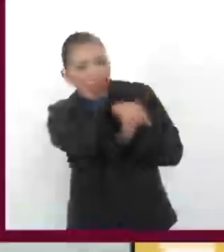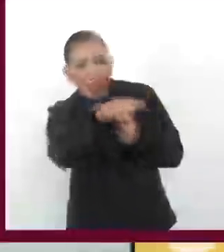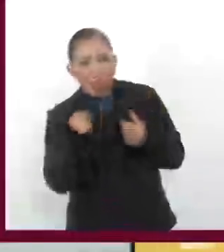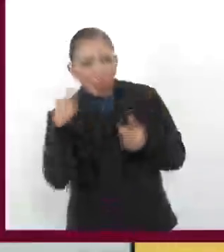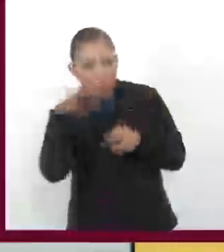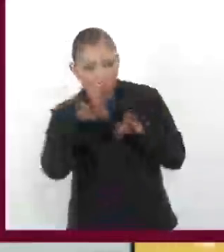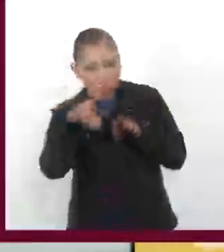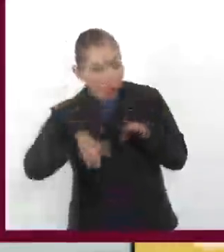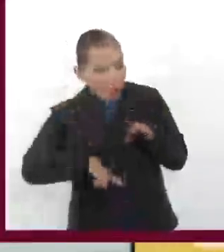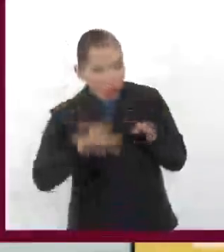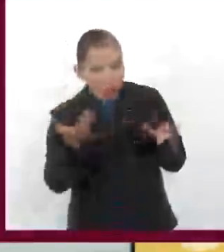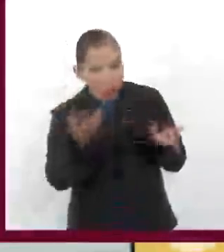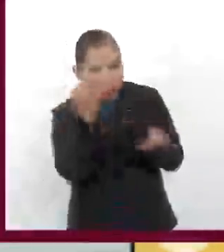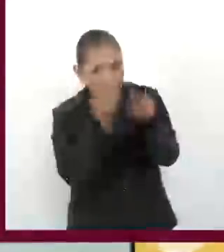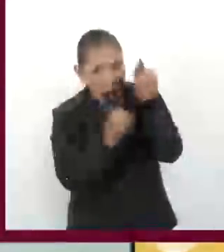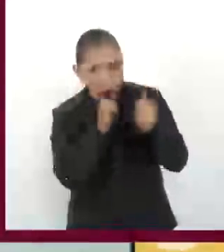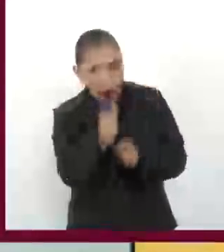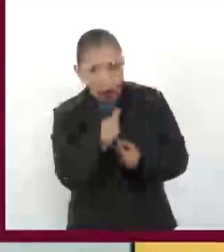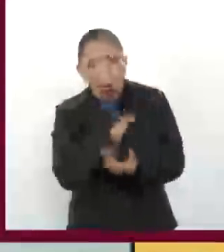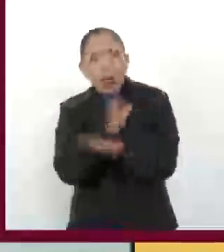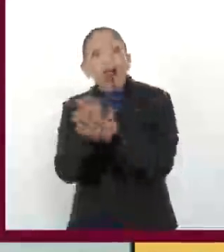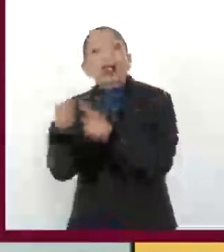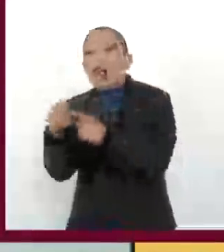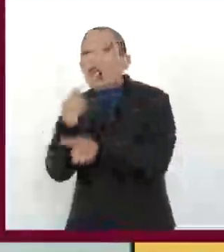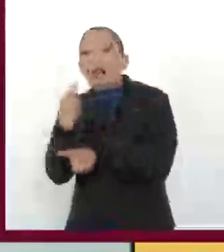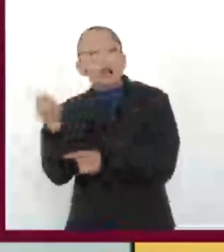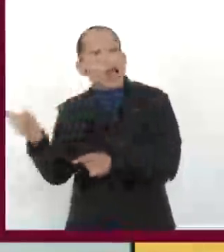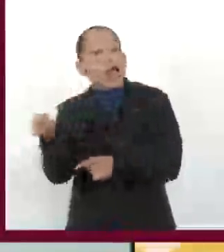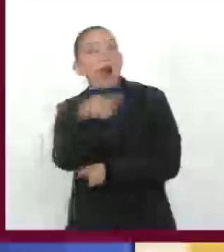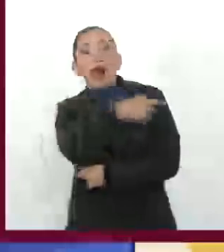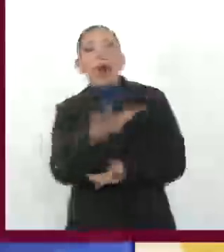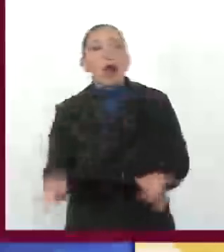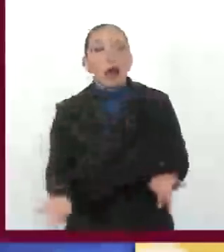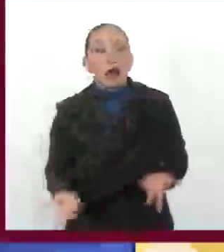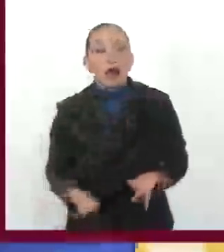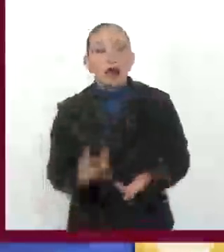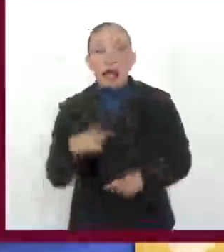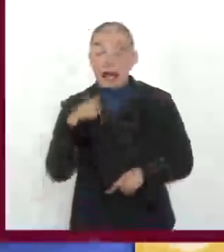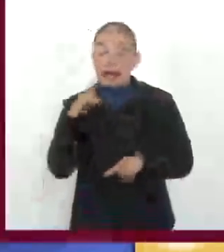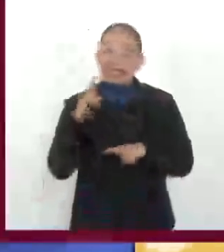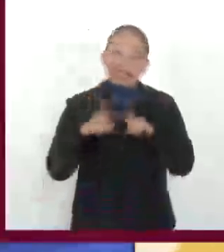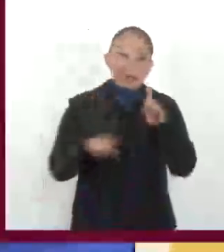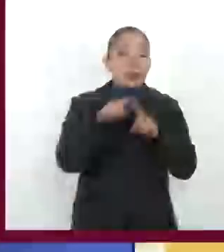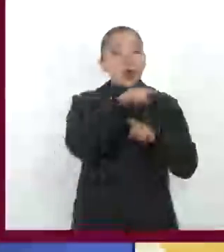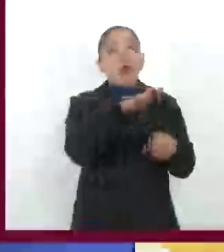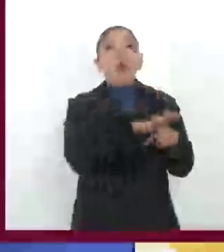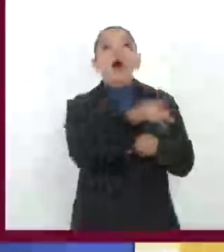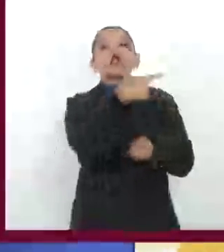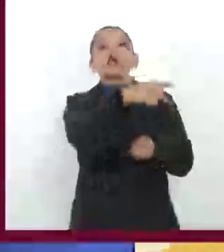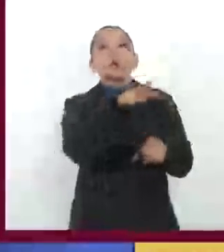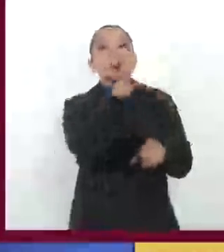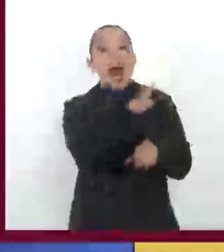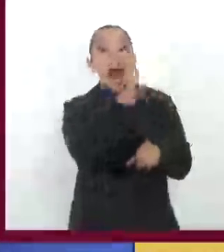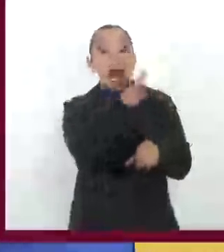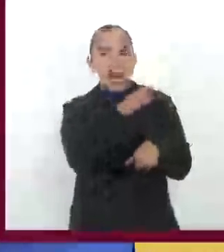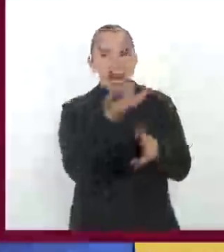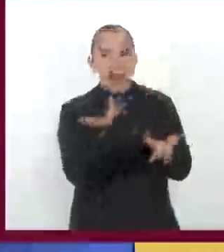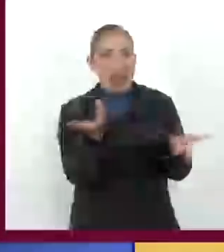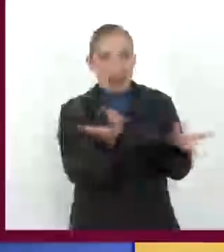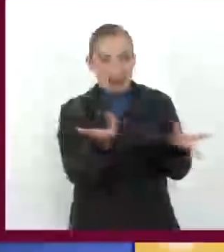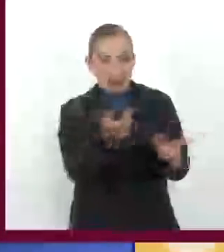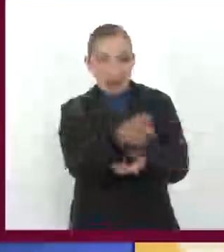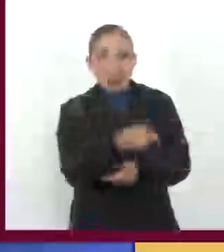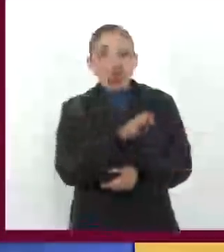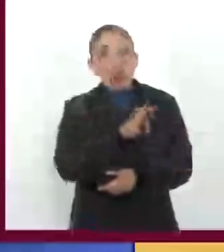para denunciar a un servidor público que no cumple con sus obligaciones? Maestro Roberto. Bueno, esto va a depender mucho de la falta que haya cometido el servidor